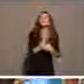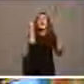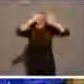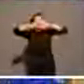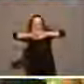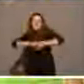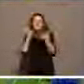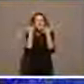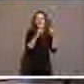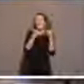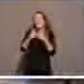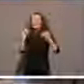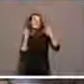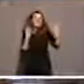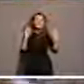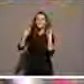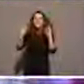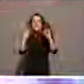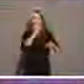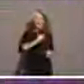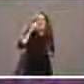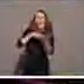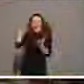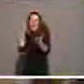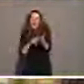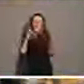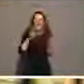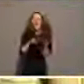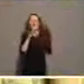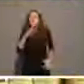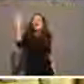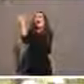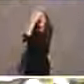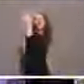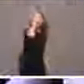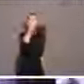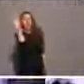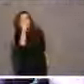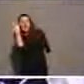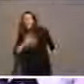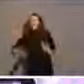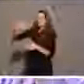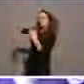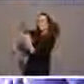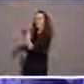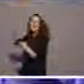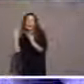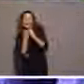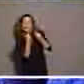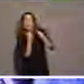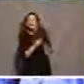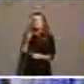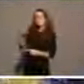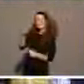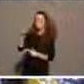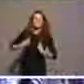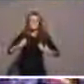alegría en la fiesta, gozando, cantando y saltando, que es carnaval. Hace tanto que vivo por